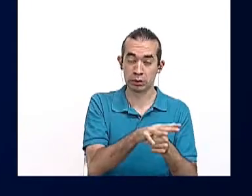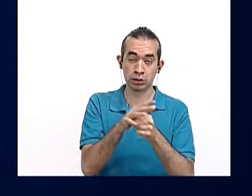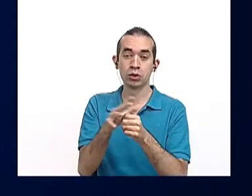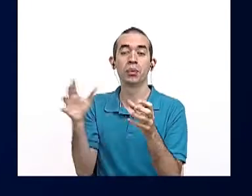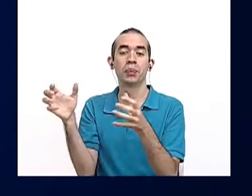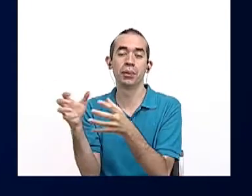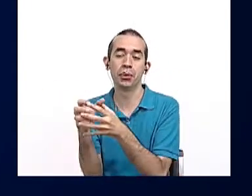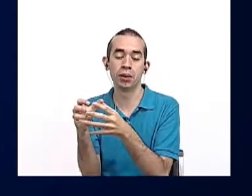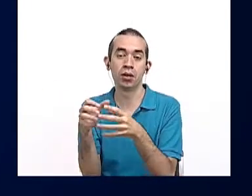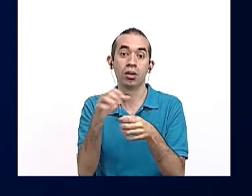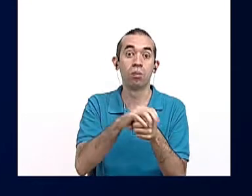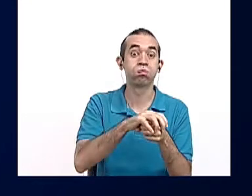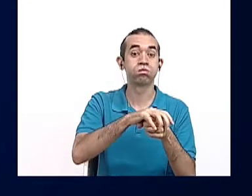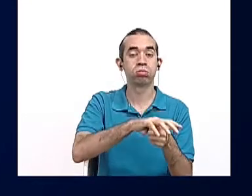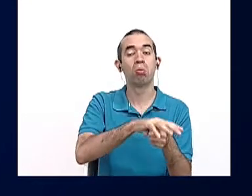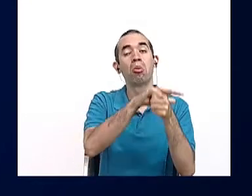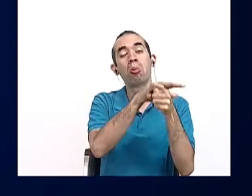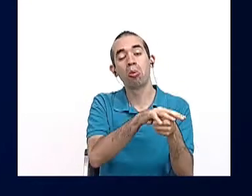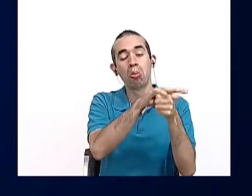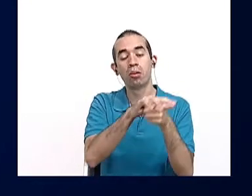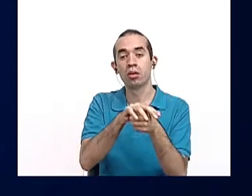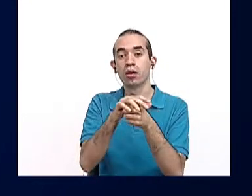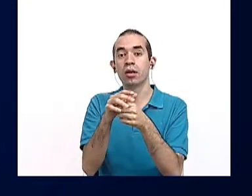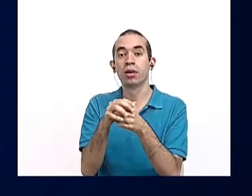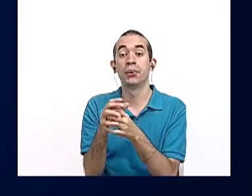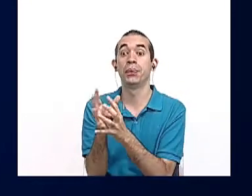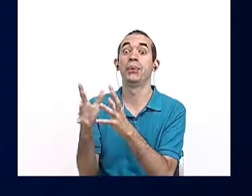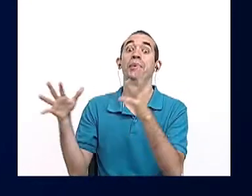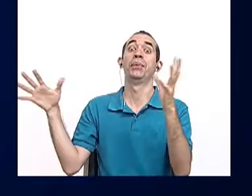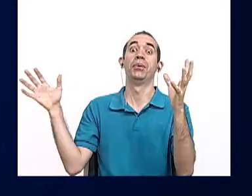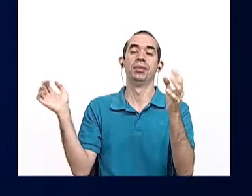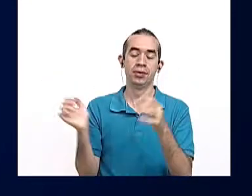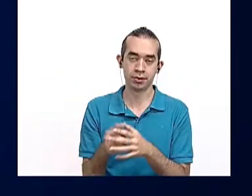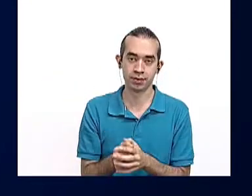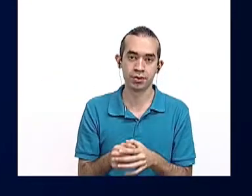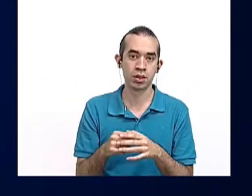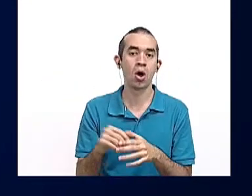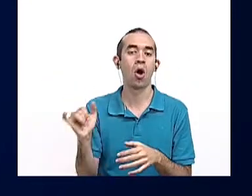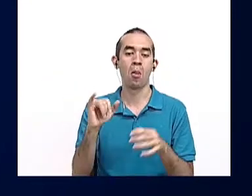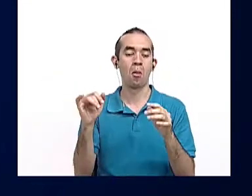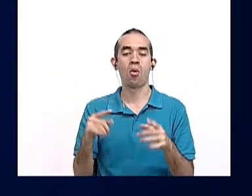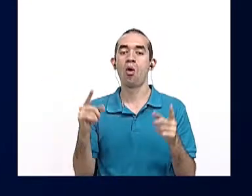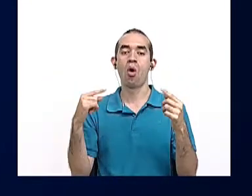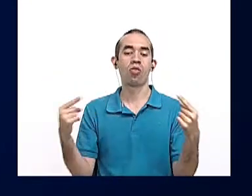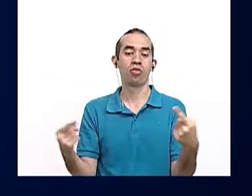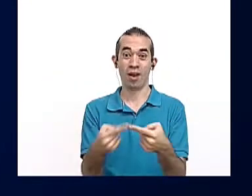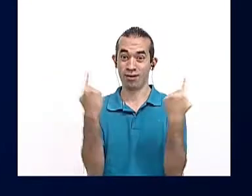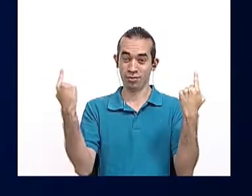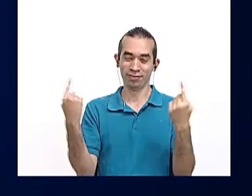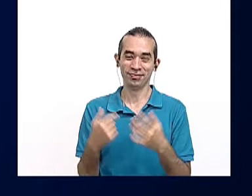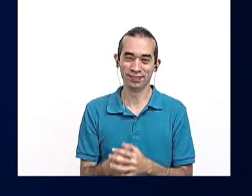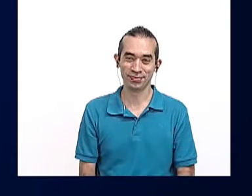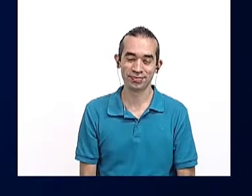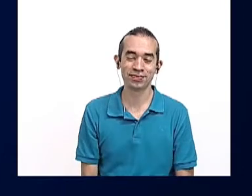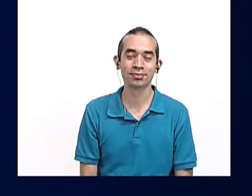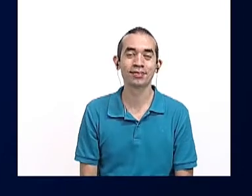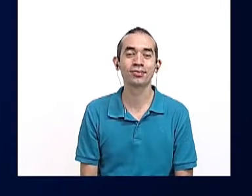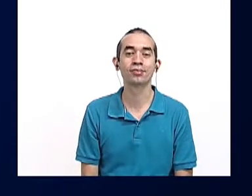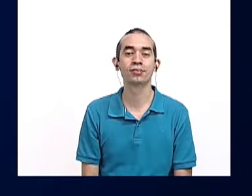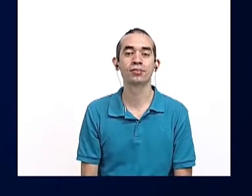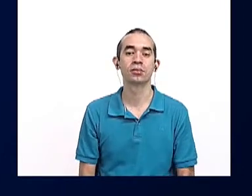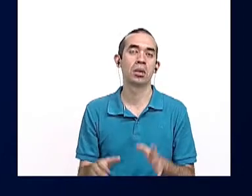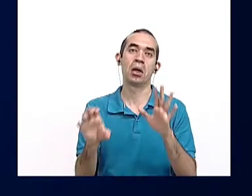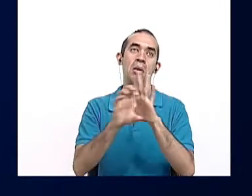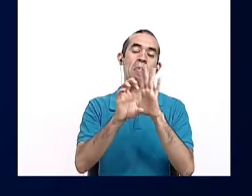mucha atención. ¿Qué quiere decir? Que a mayor volumen, menor presión. Y lo